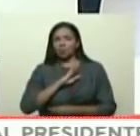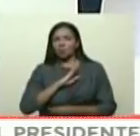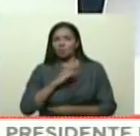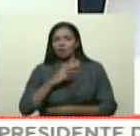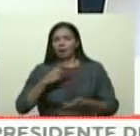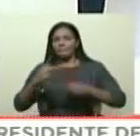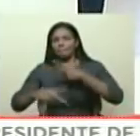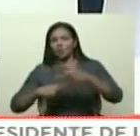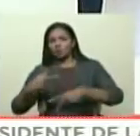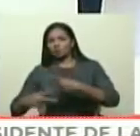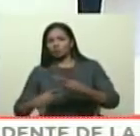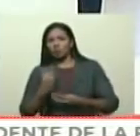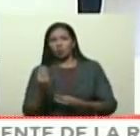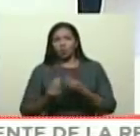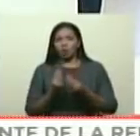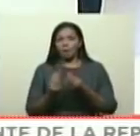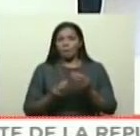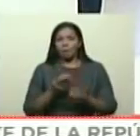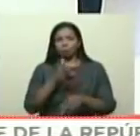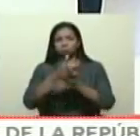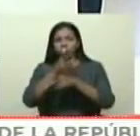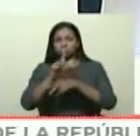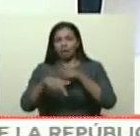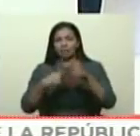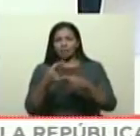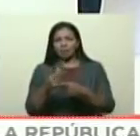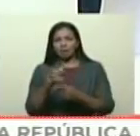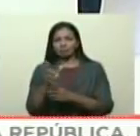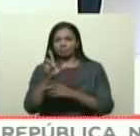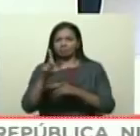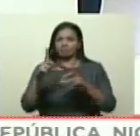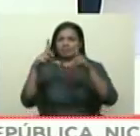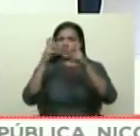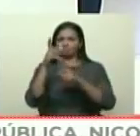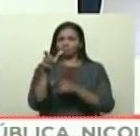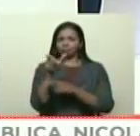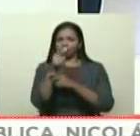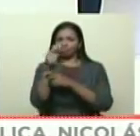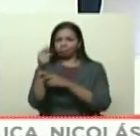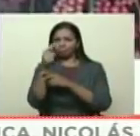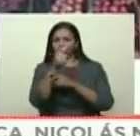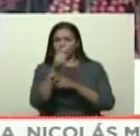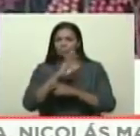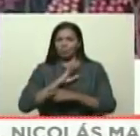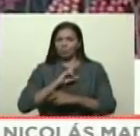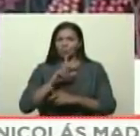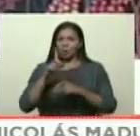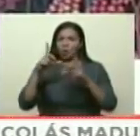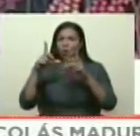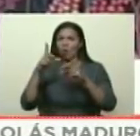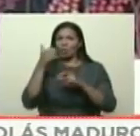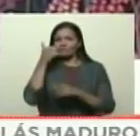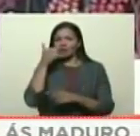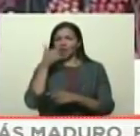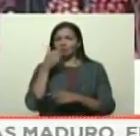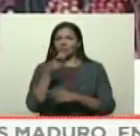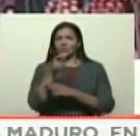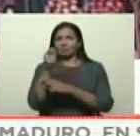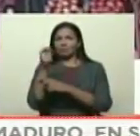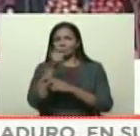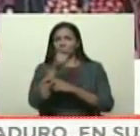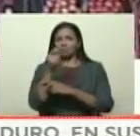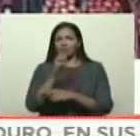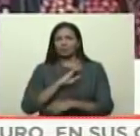producción cinematográfica a través de los celulares? Fíjese, presidente, nosotros... Se está bailando Tamunangue aquí